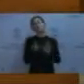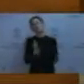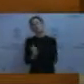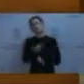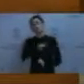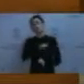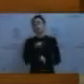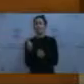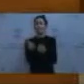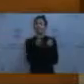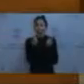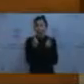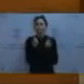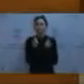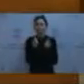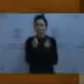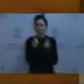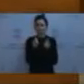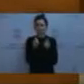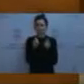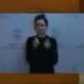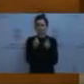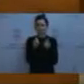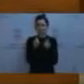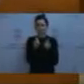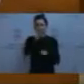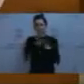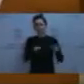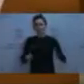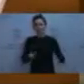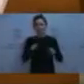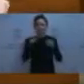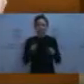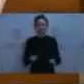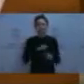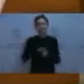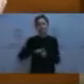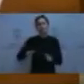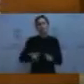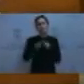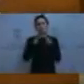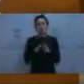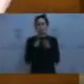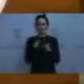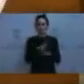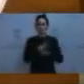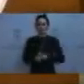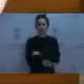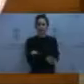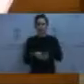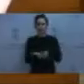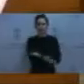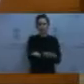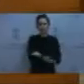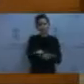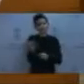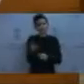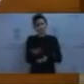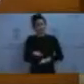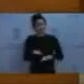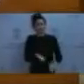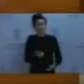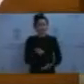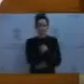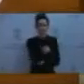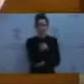que necesitan, sobre todo, muchas personas en ámbitos sociales muy desfavorecidos. Claro, cuando